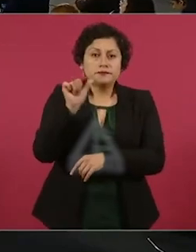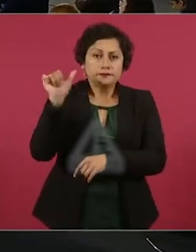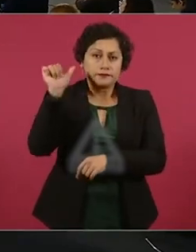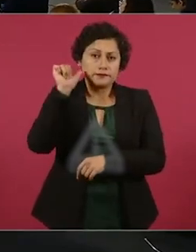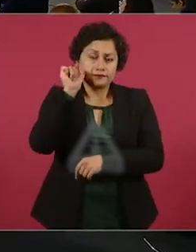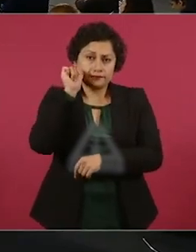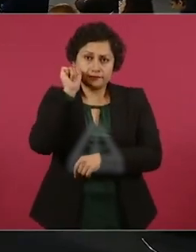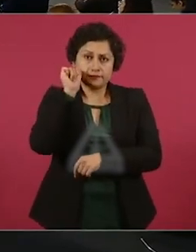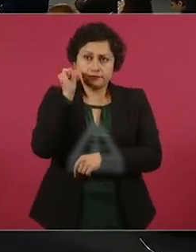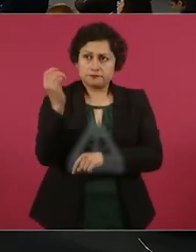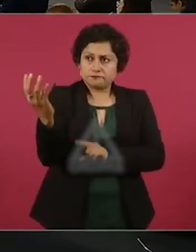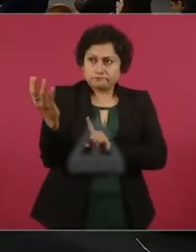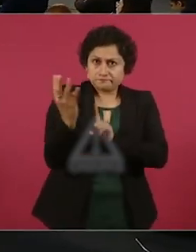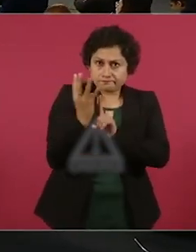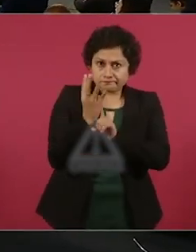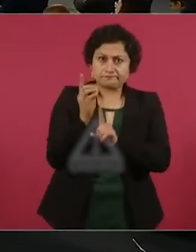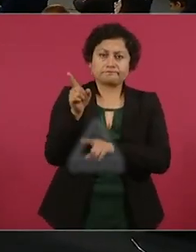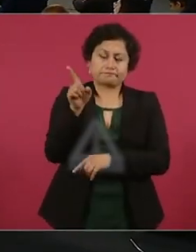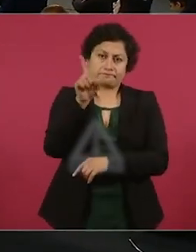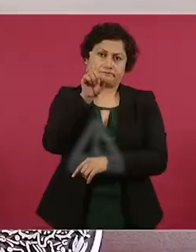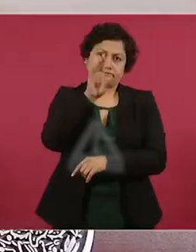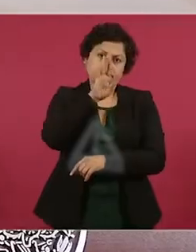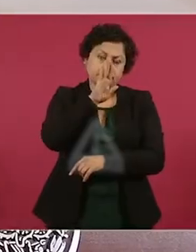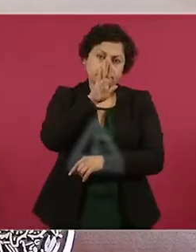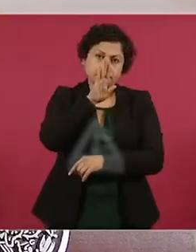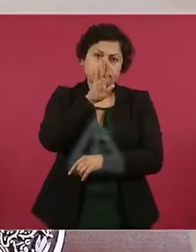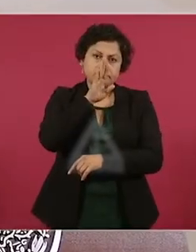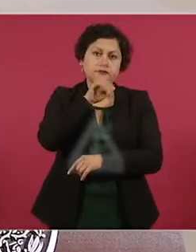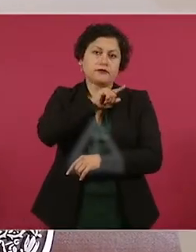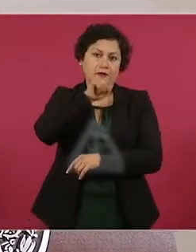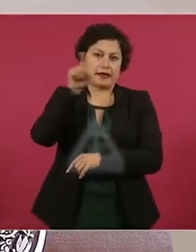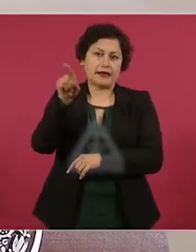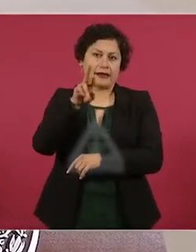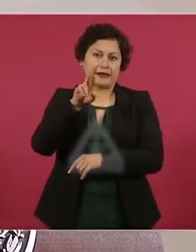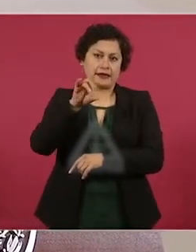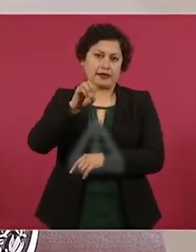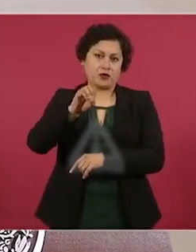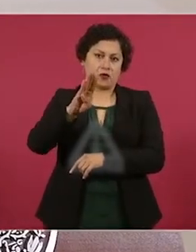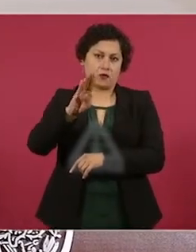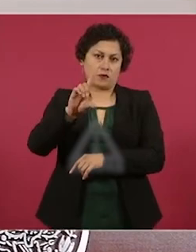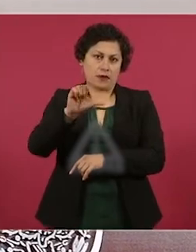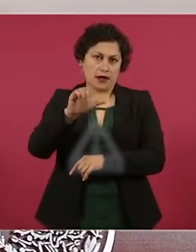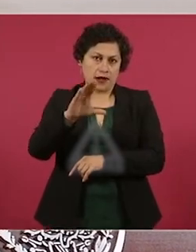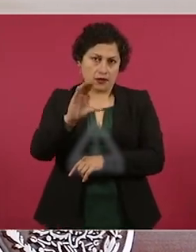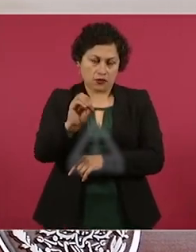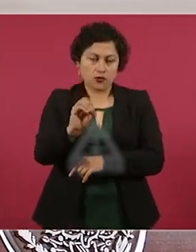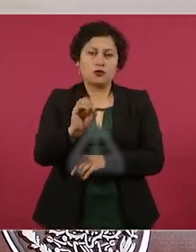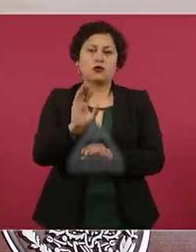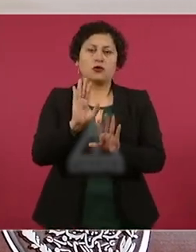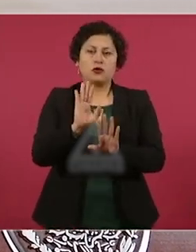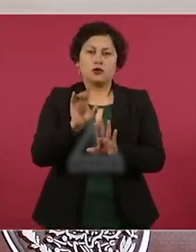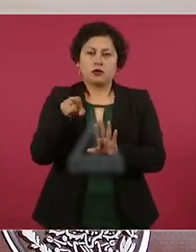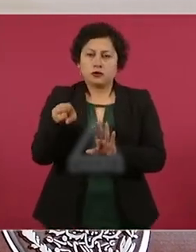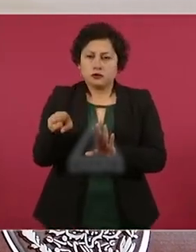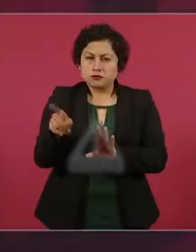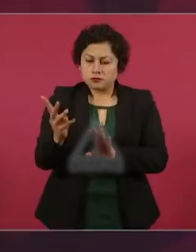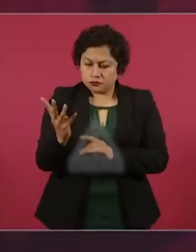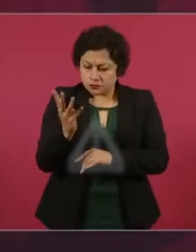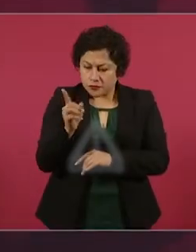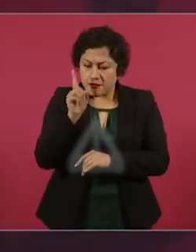mamás en Río Blanco y en el caso de una de ellas, de un